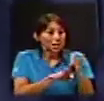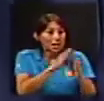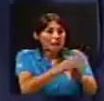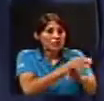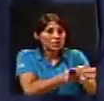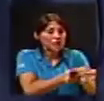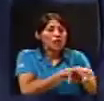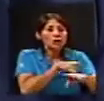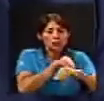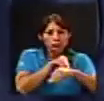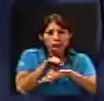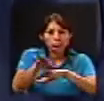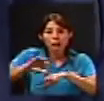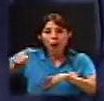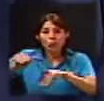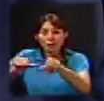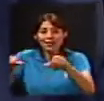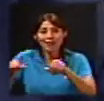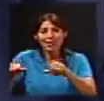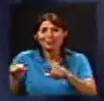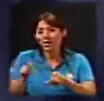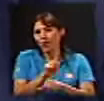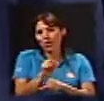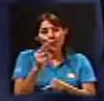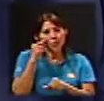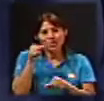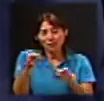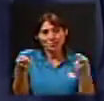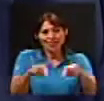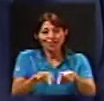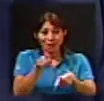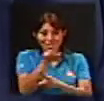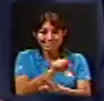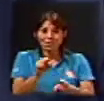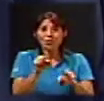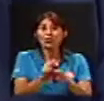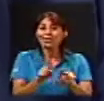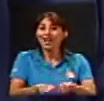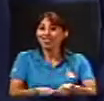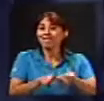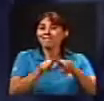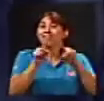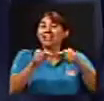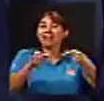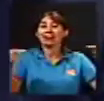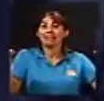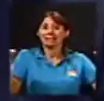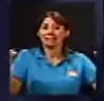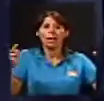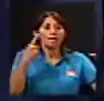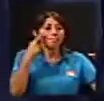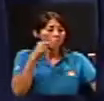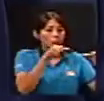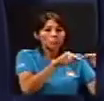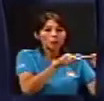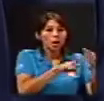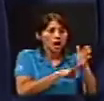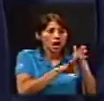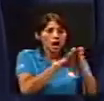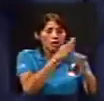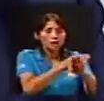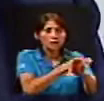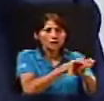sido tan positivo. Esa dicotomía hace que por un lado veamos crecimientos, yo veo crecimientos, uno ve el crecimiento de la